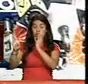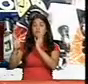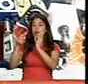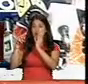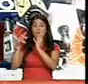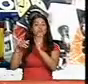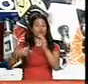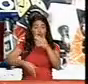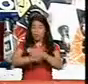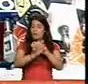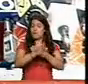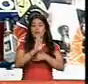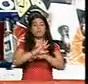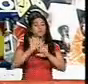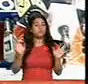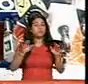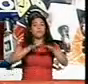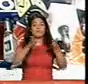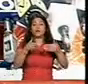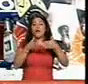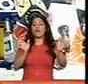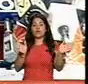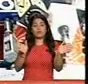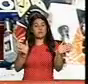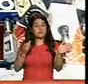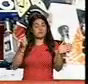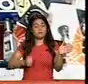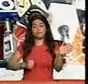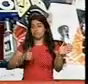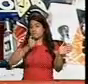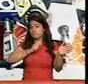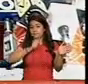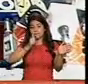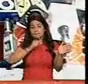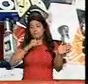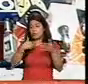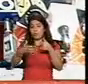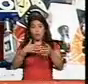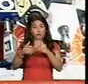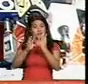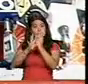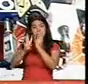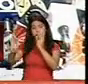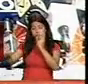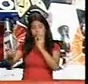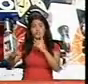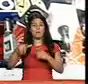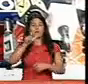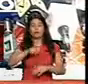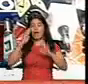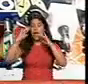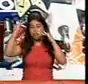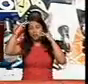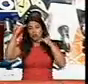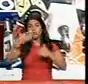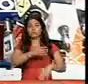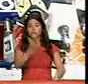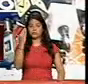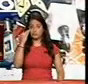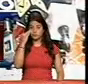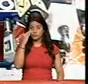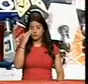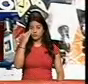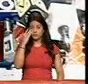estará los funcionarios del poder electoral los Testigos los miembros de mesa atendiendo como ustedes saben